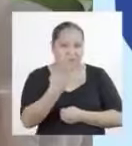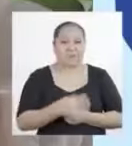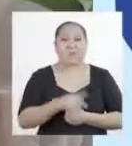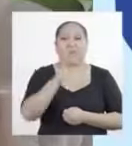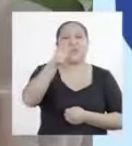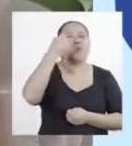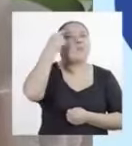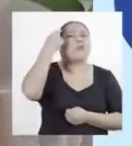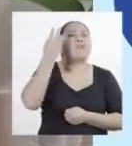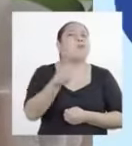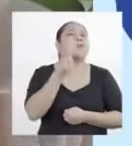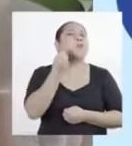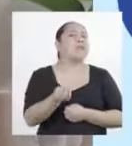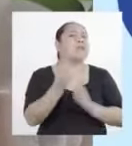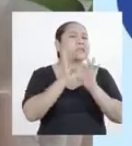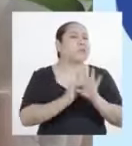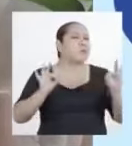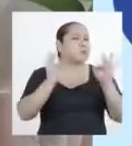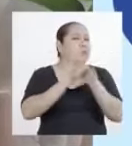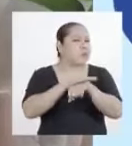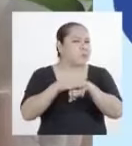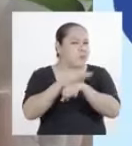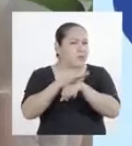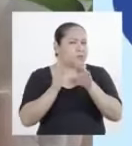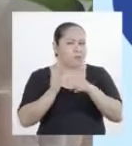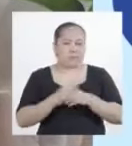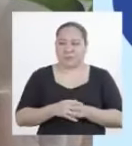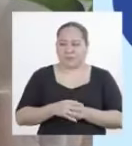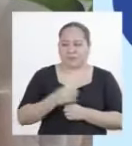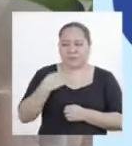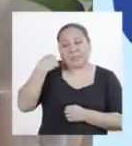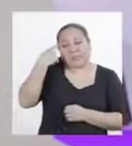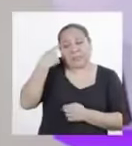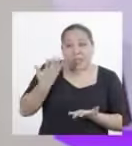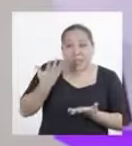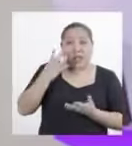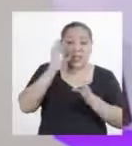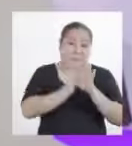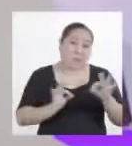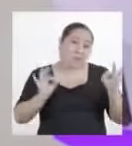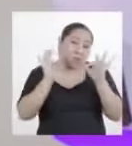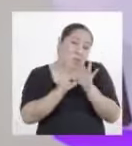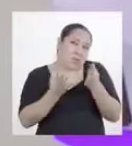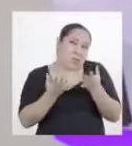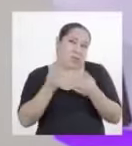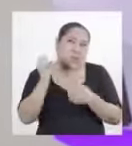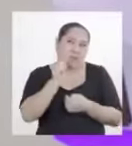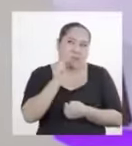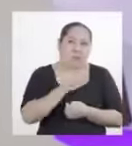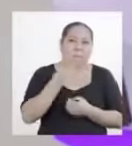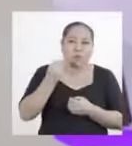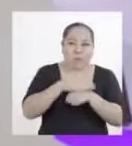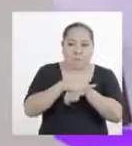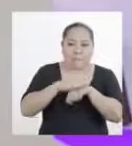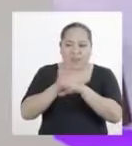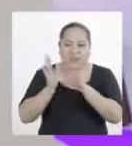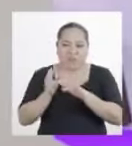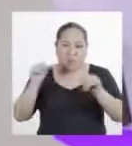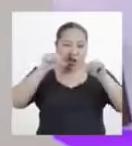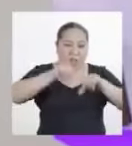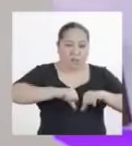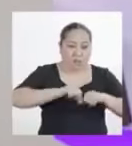Entonces dime, ¿por qué crees que sea importante la planificación? Bueno, la planificación es importante Porque